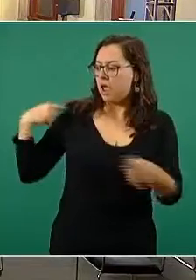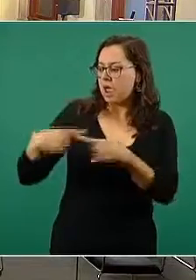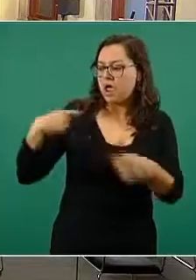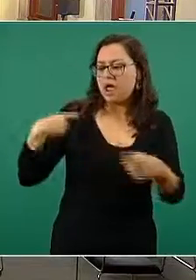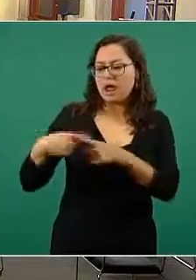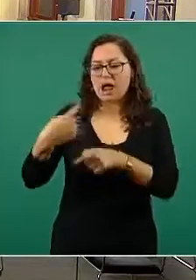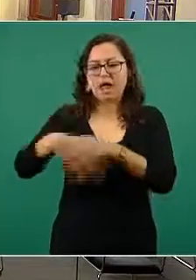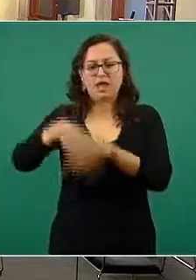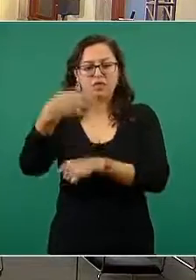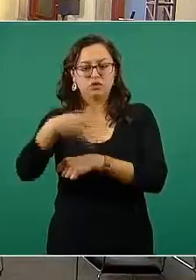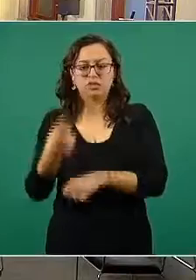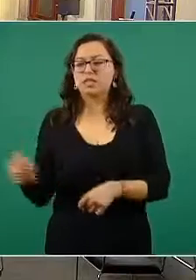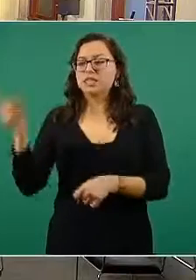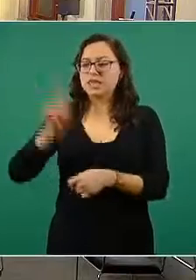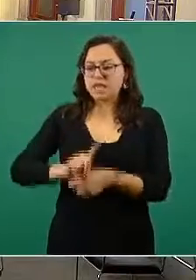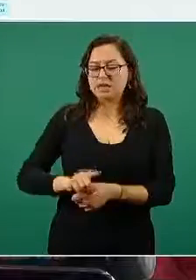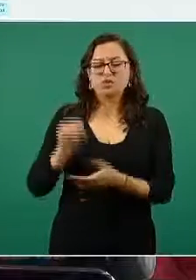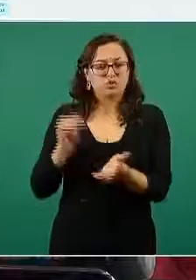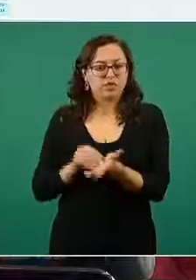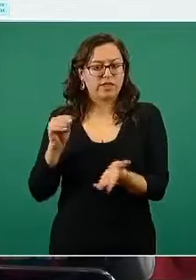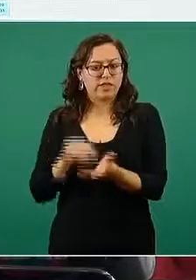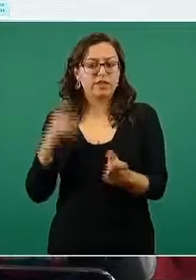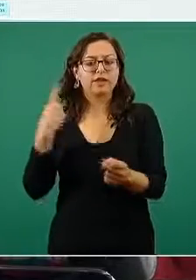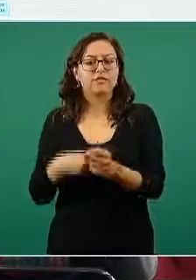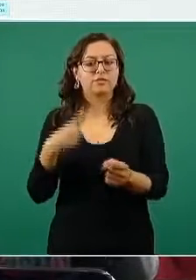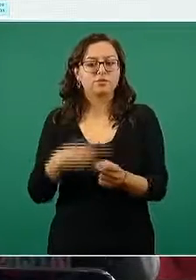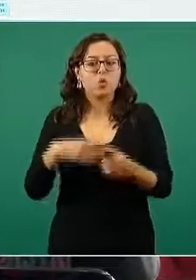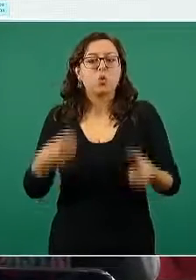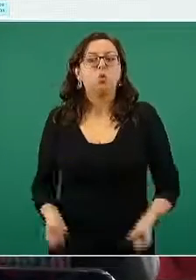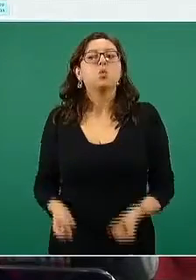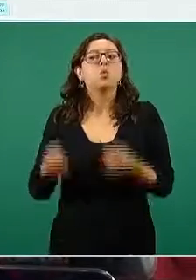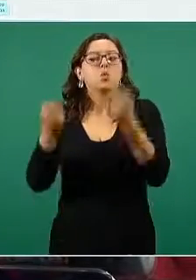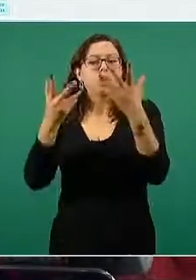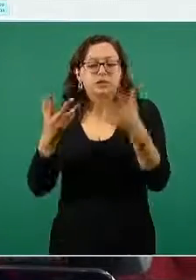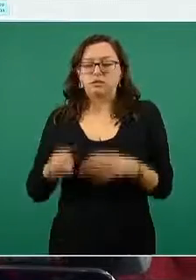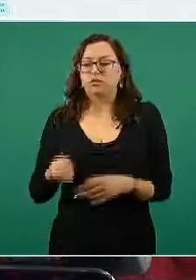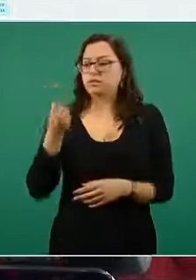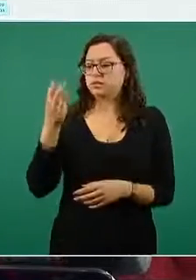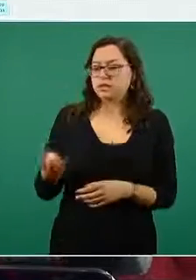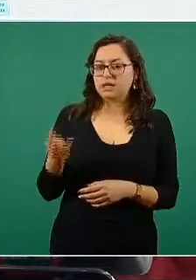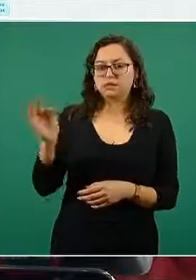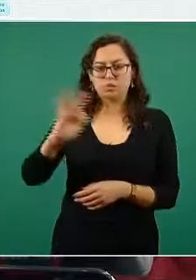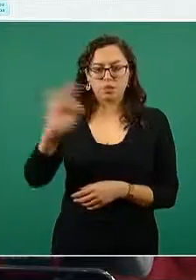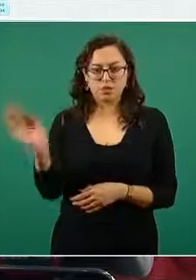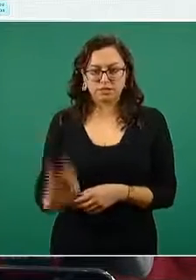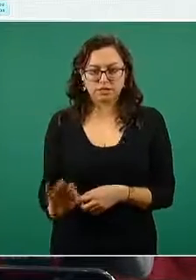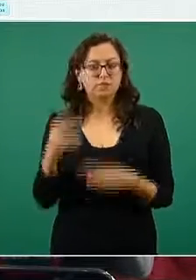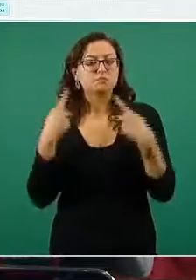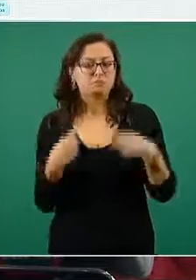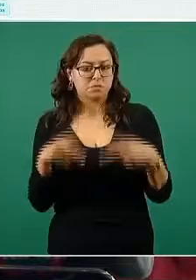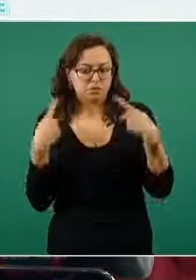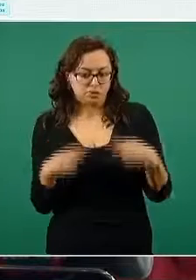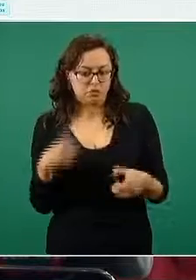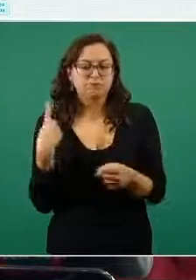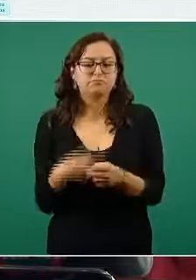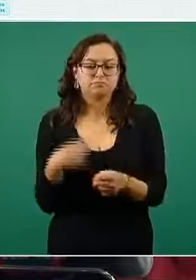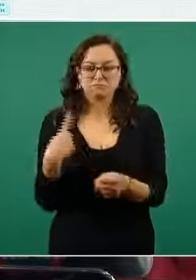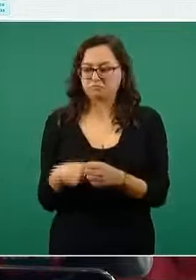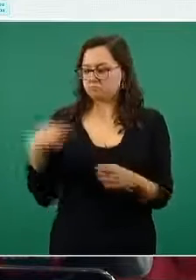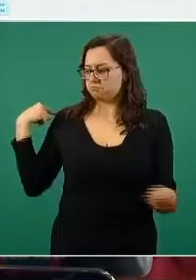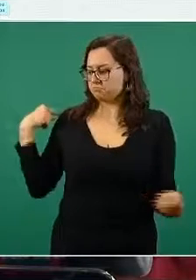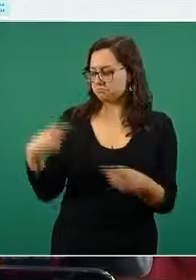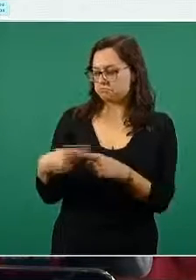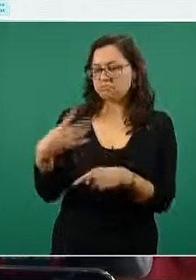el 3% de las personas que se han confirmado a COVID-19 han desarrollado síntomas en los